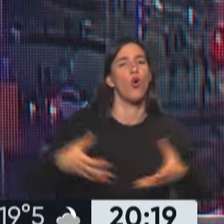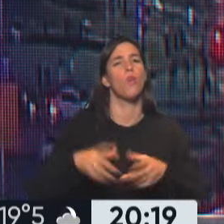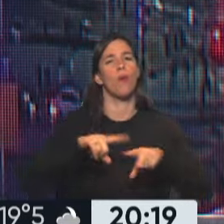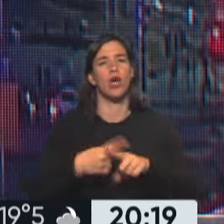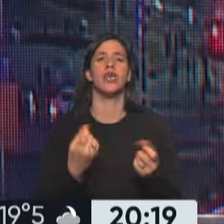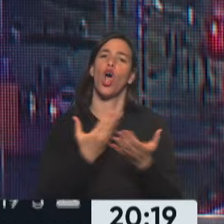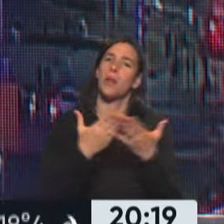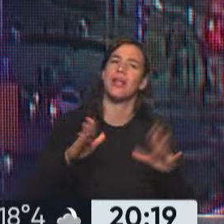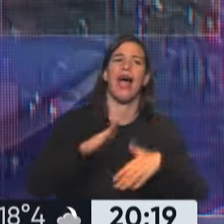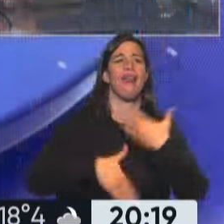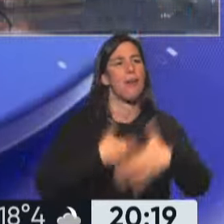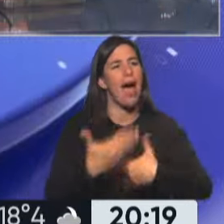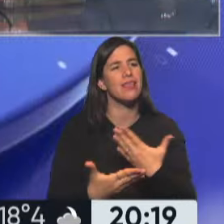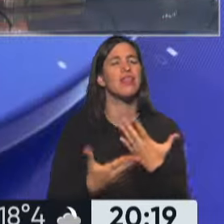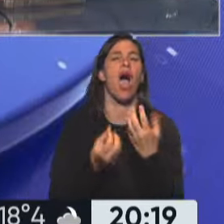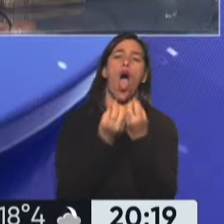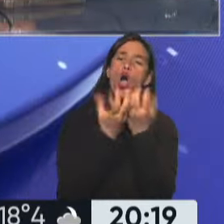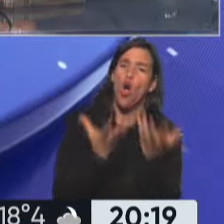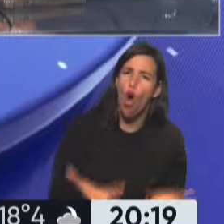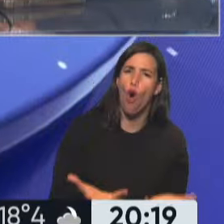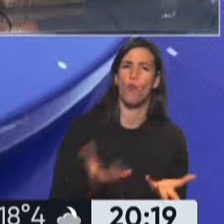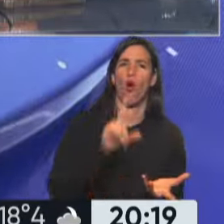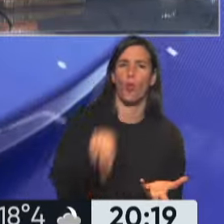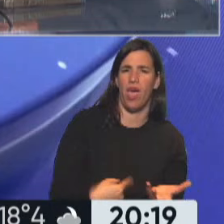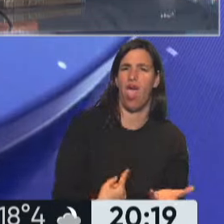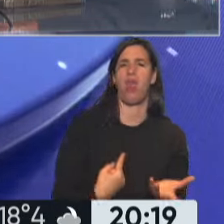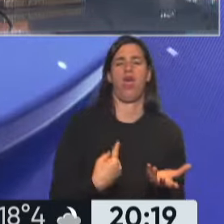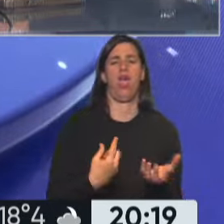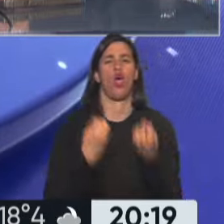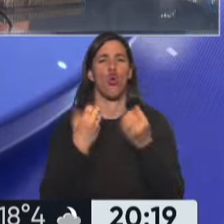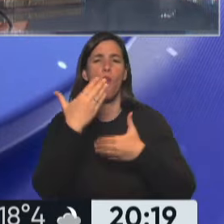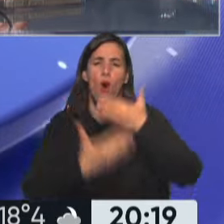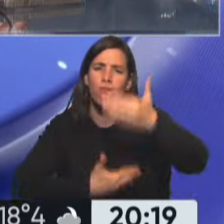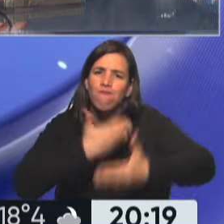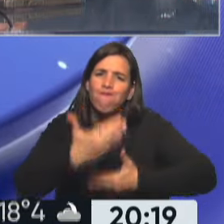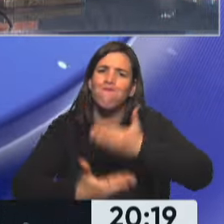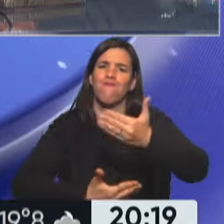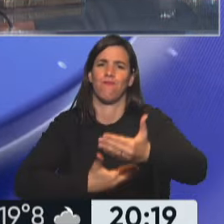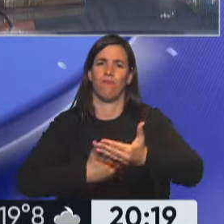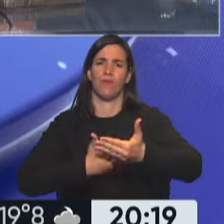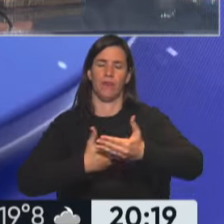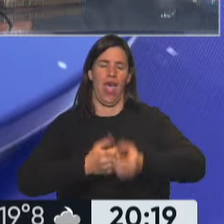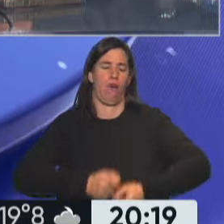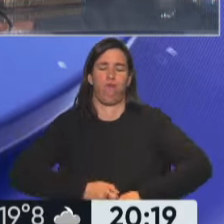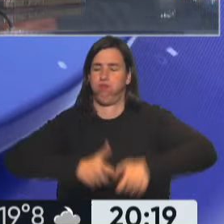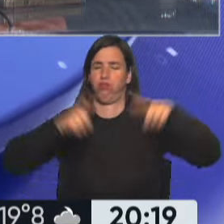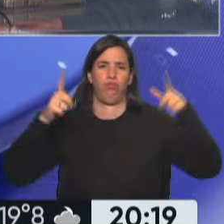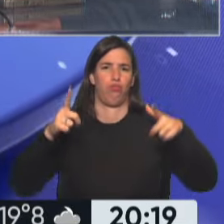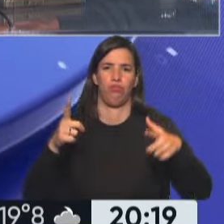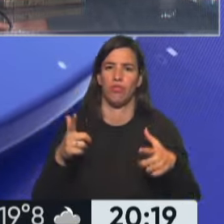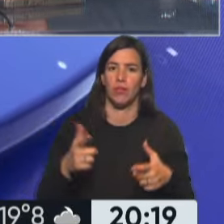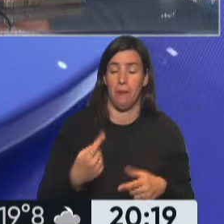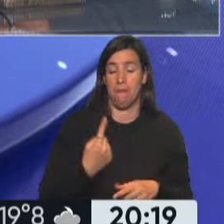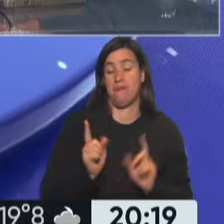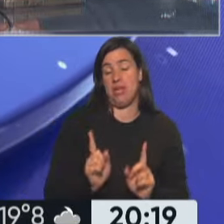Cómo es el aprendizaje Cómo es la evolución enorme que ha tenido el el ahora presidente Javier Miley como